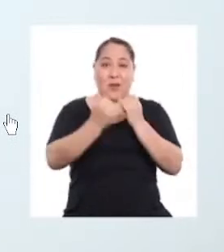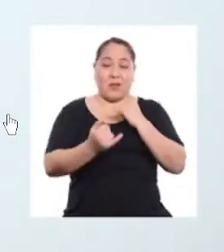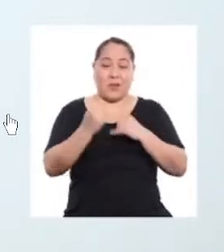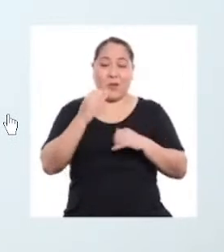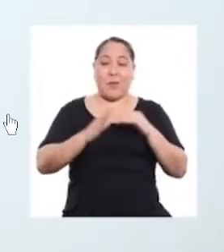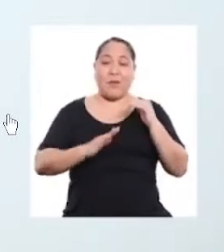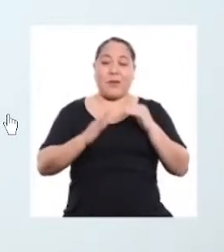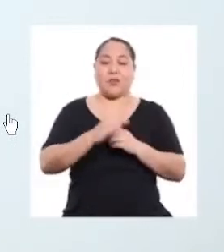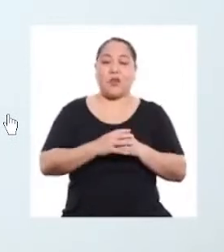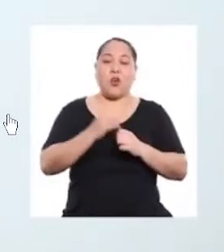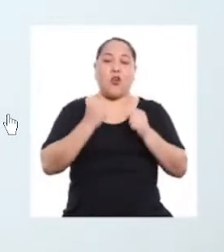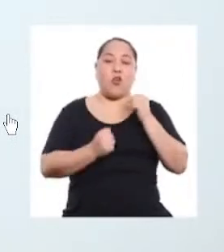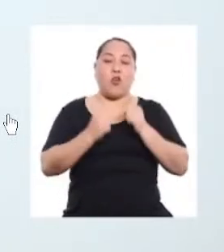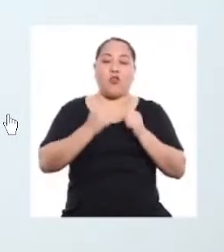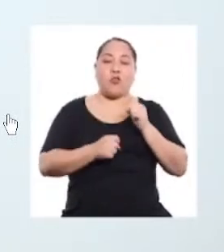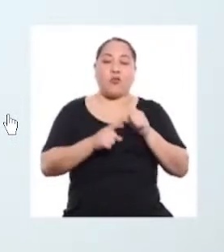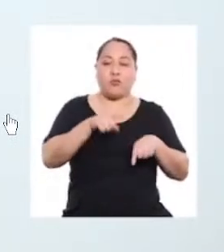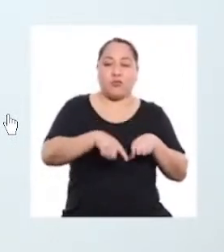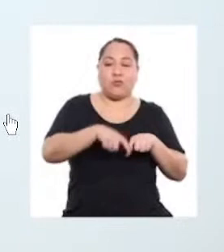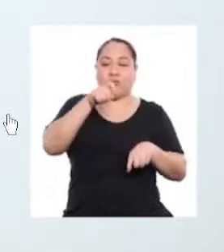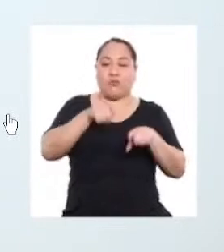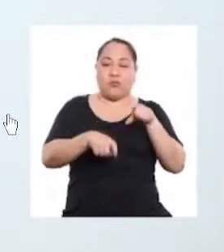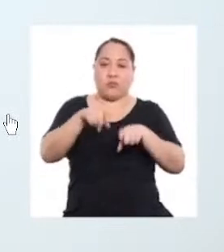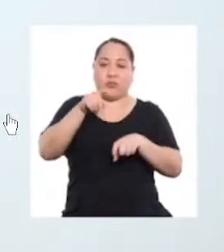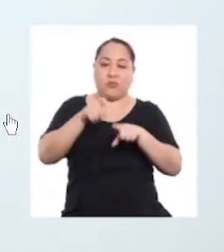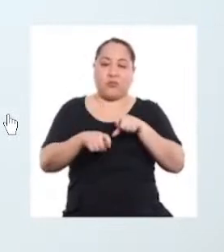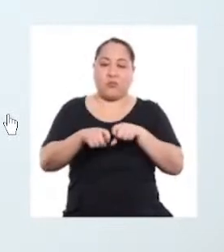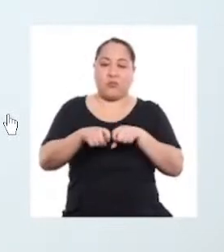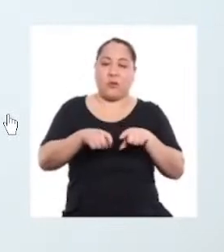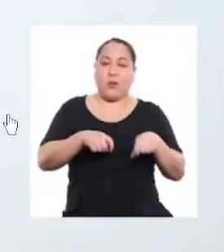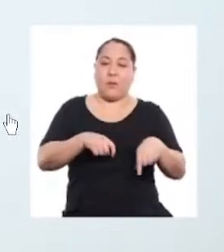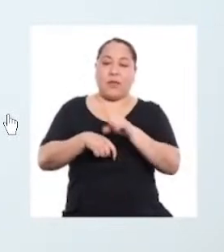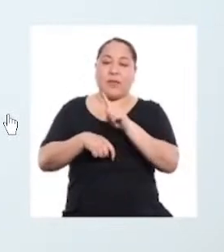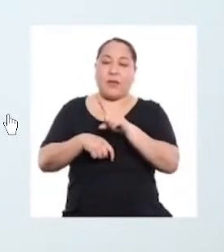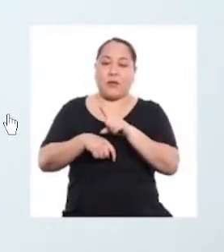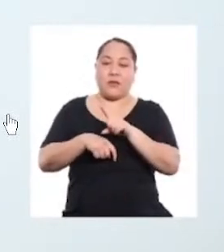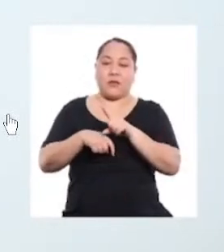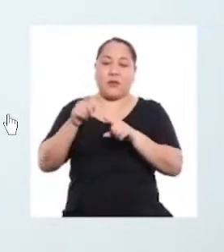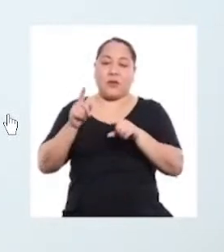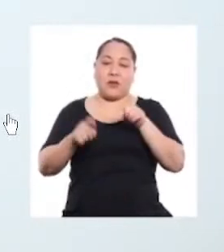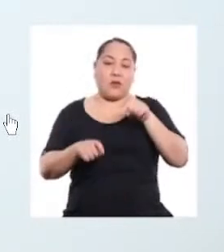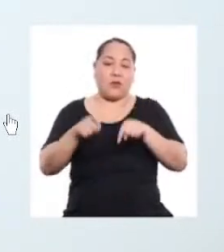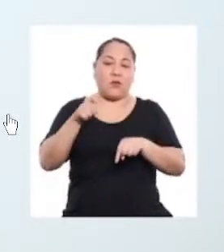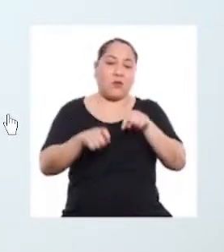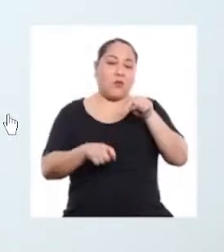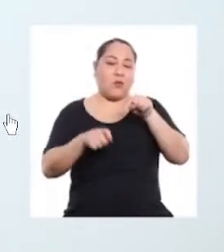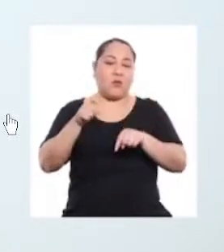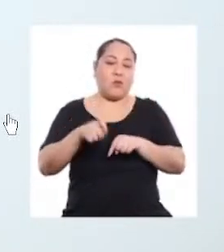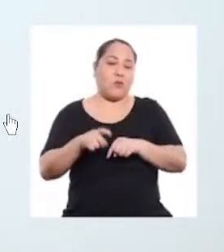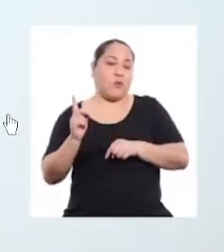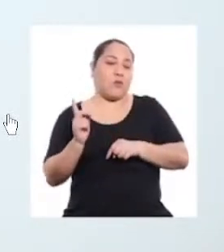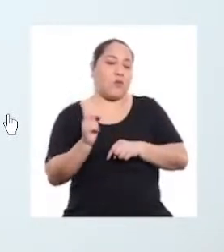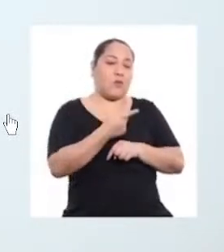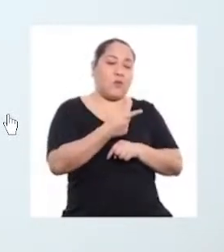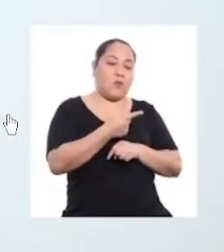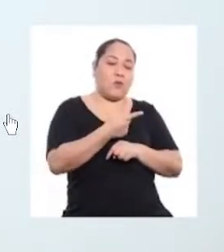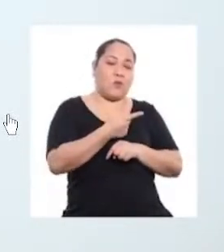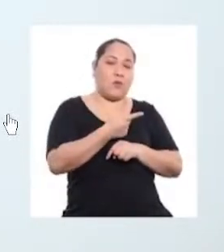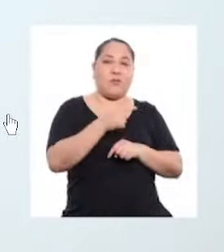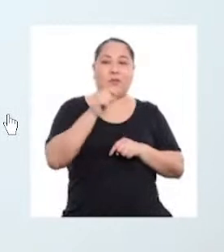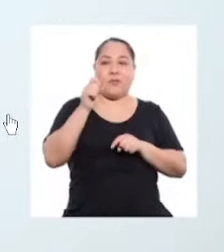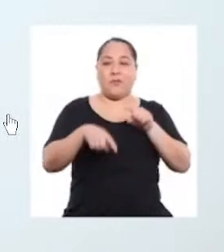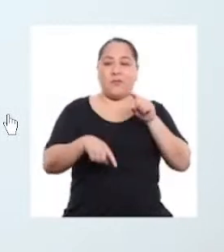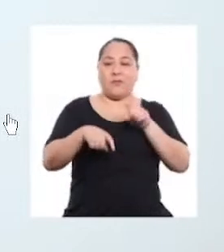Último paso. Corremos levantando las rodillas. Pateamos. Y cambio de lado. Levantamos rodillas